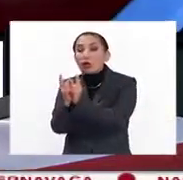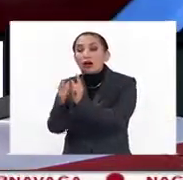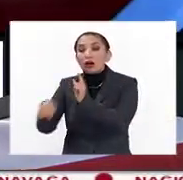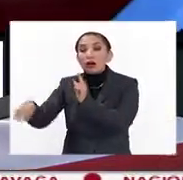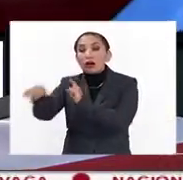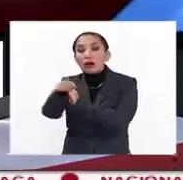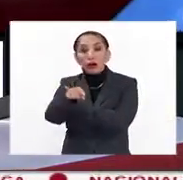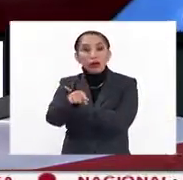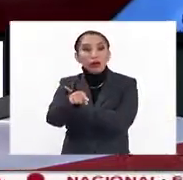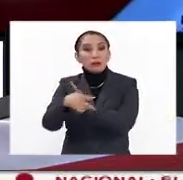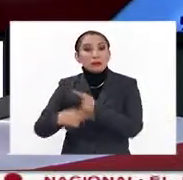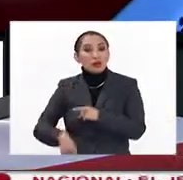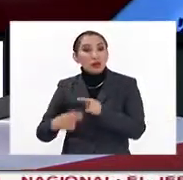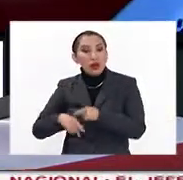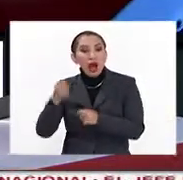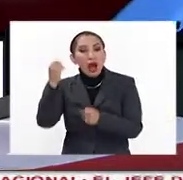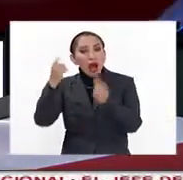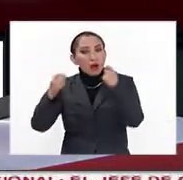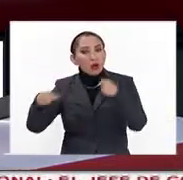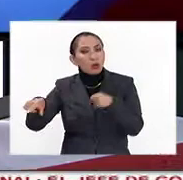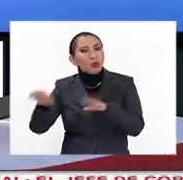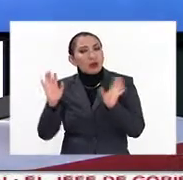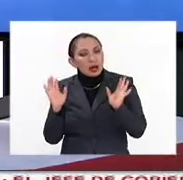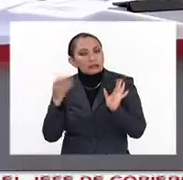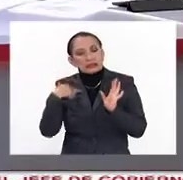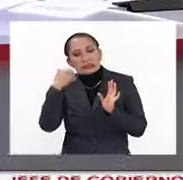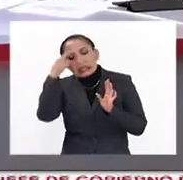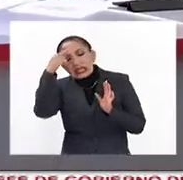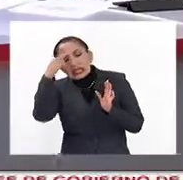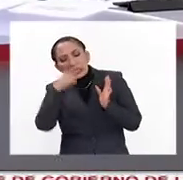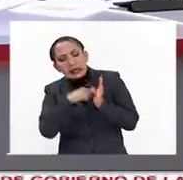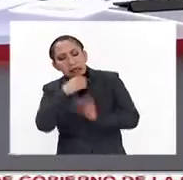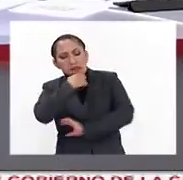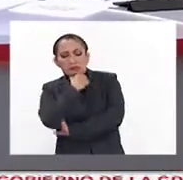Estado. Algunos tenemos la hipótesis de que